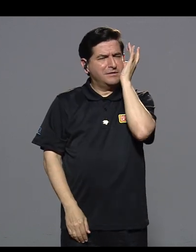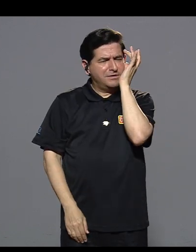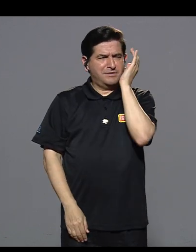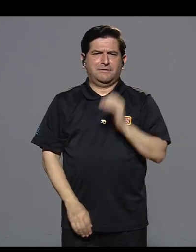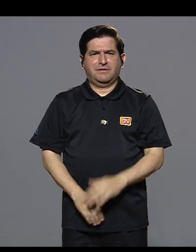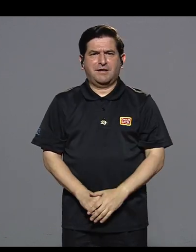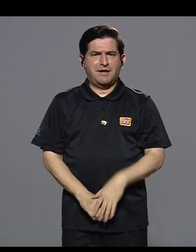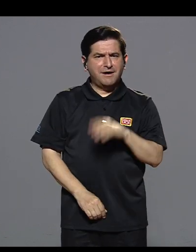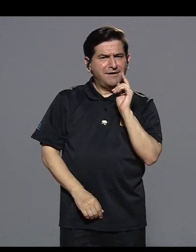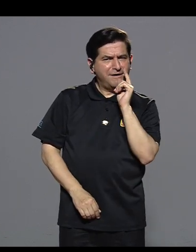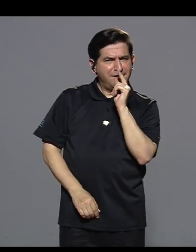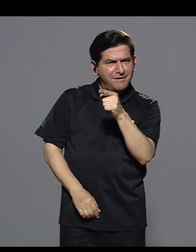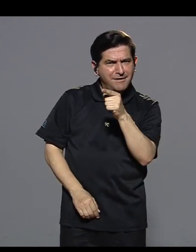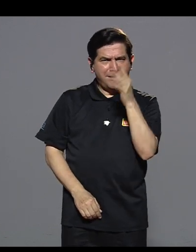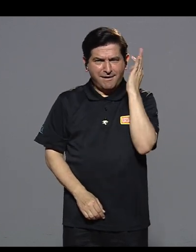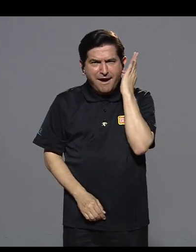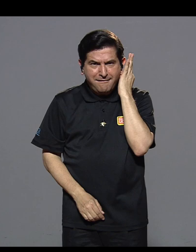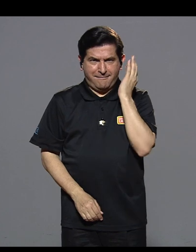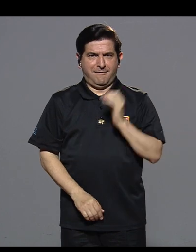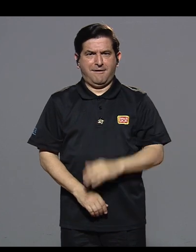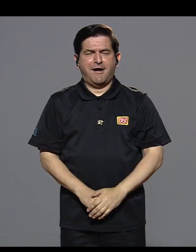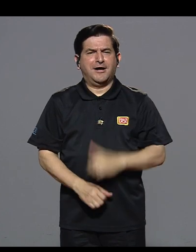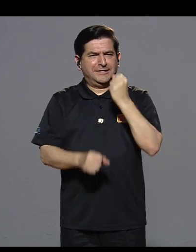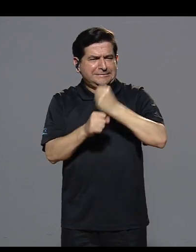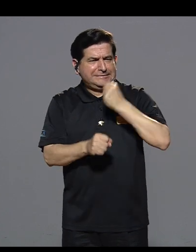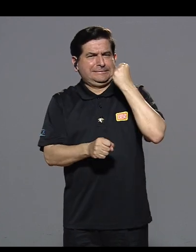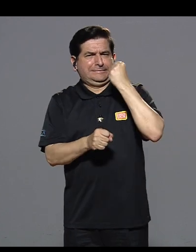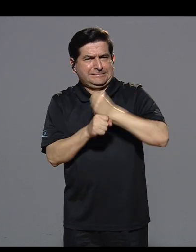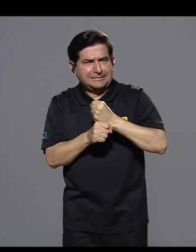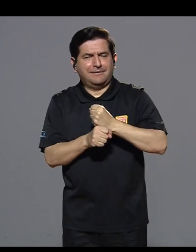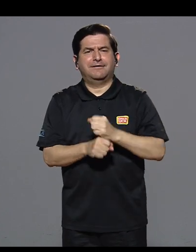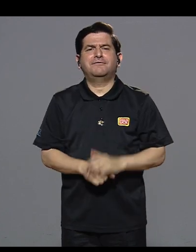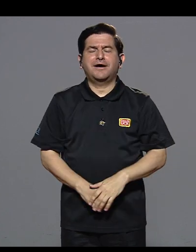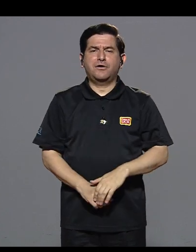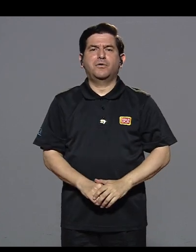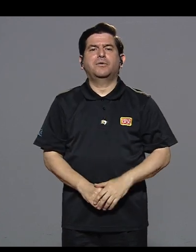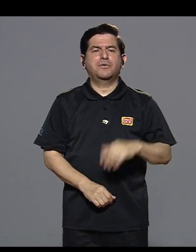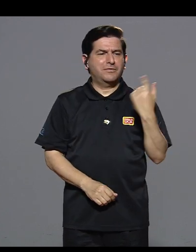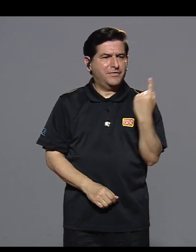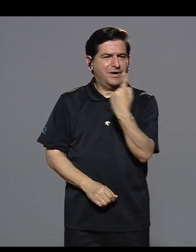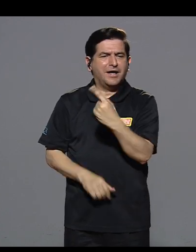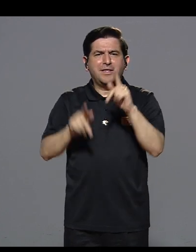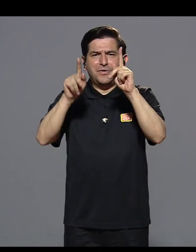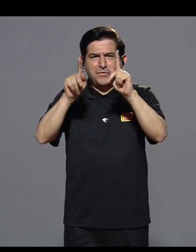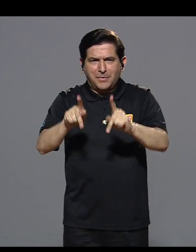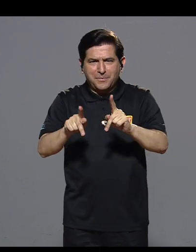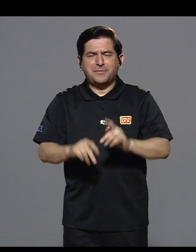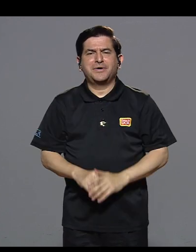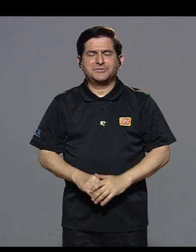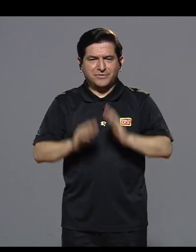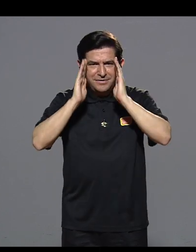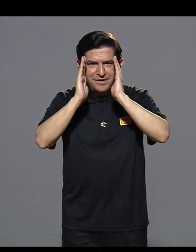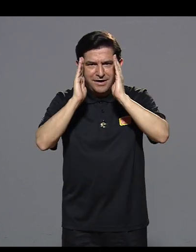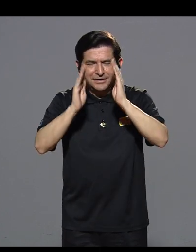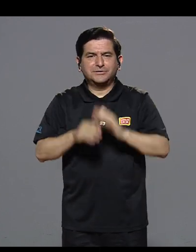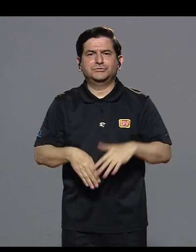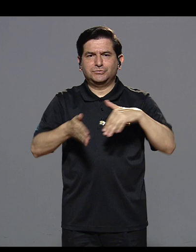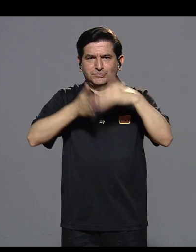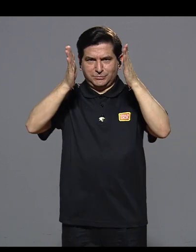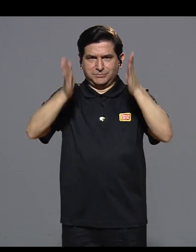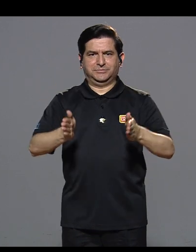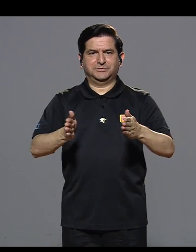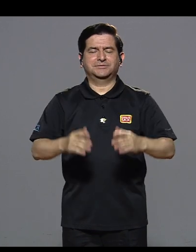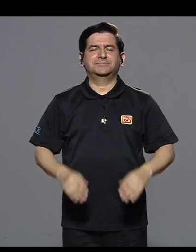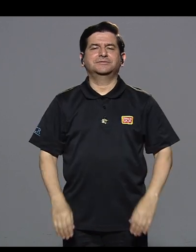preocupa, como que se ha tomado la tarea tal vez de, o sea, personalizar a cada uno como una persona, como un alumno.